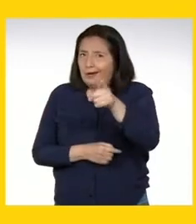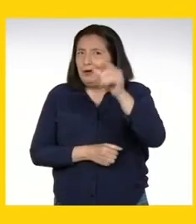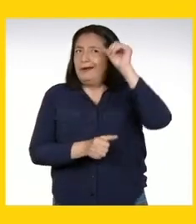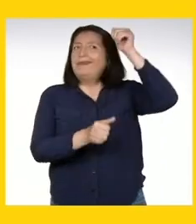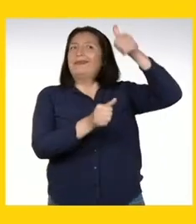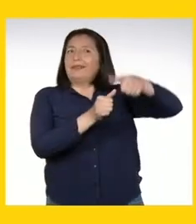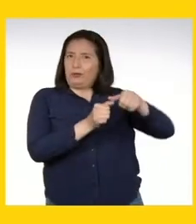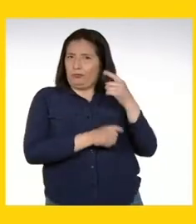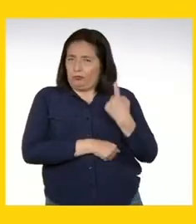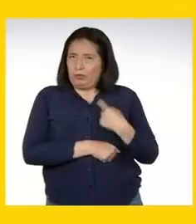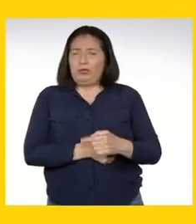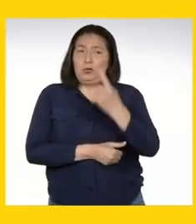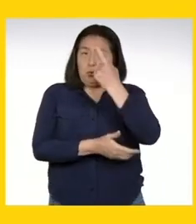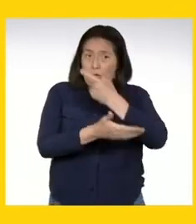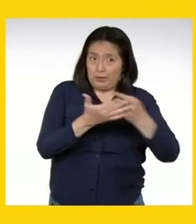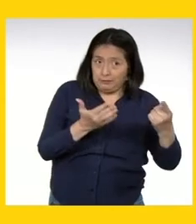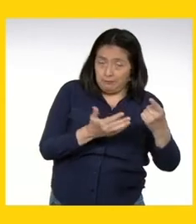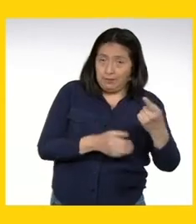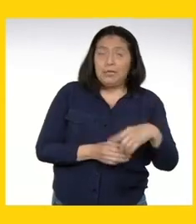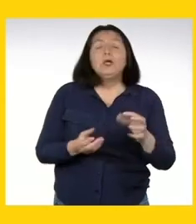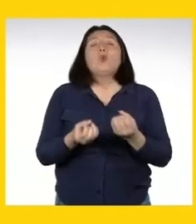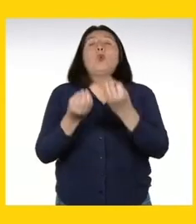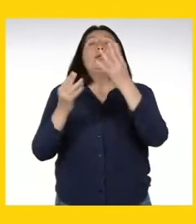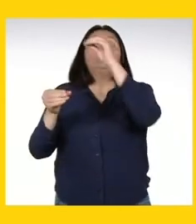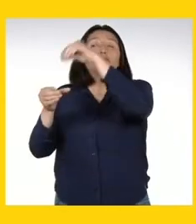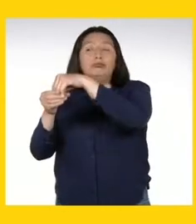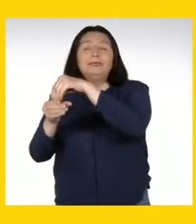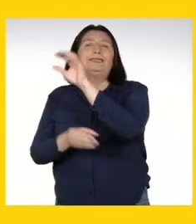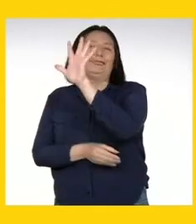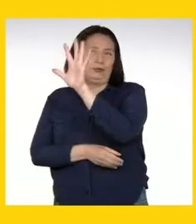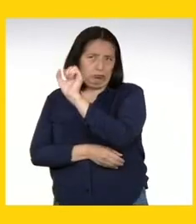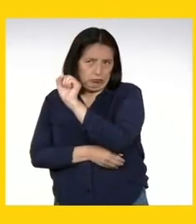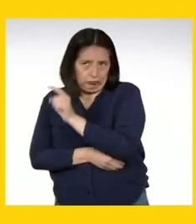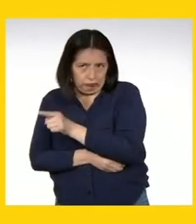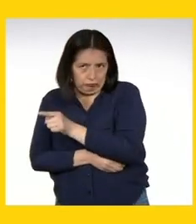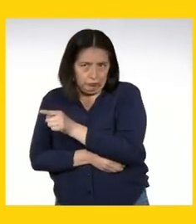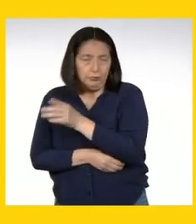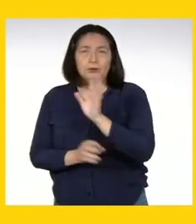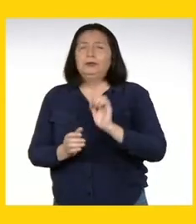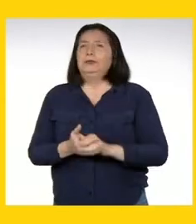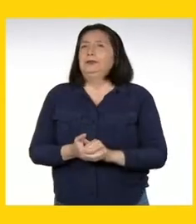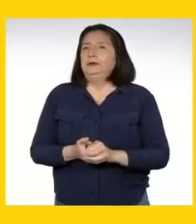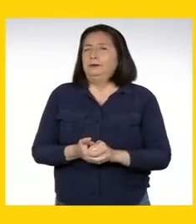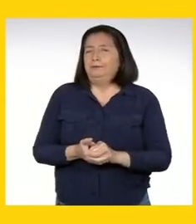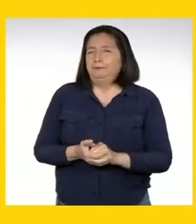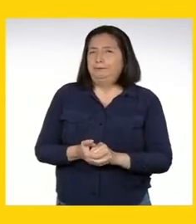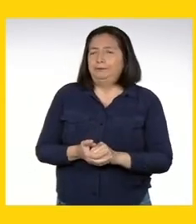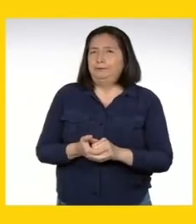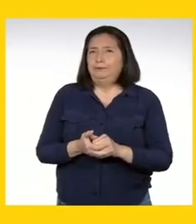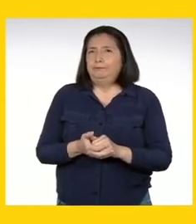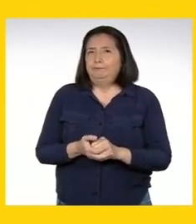Recordemos que en una semana se ahorra 5 soles.